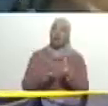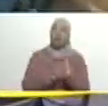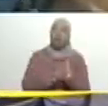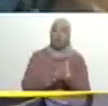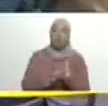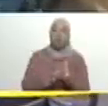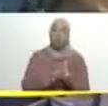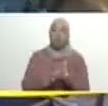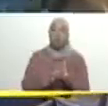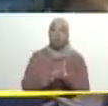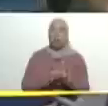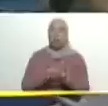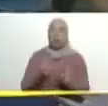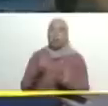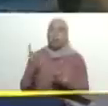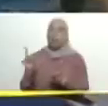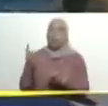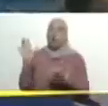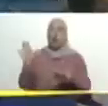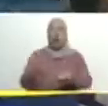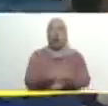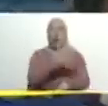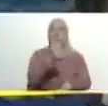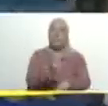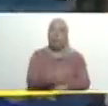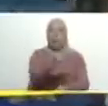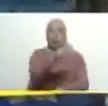aquella que no tenga pecado, que lance la primera piedra.